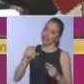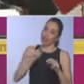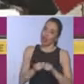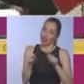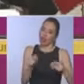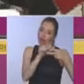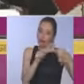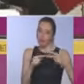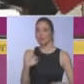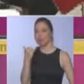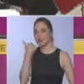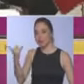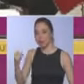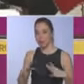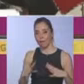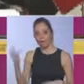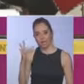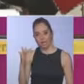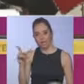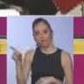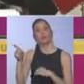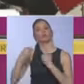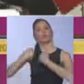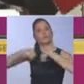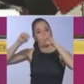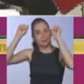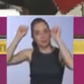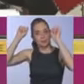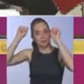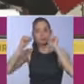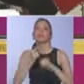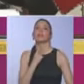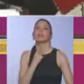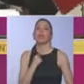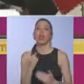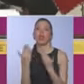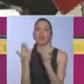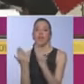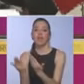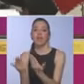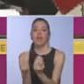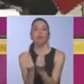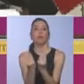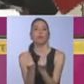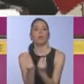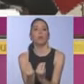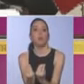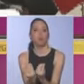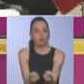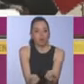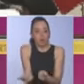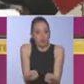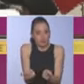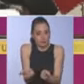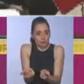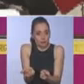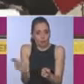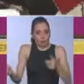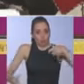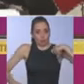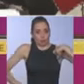Así que quería llamarlo para felicitarlo por su triunfo y desearle una muy buena gestión en su